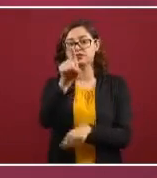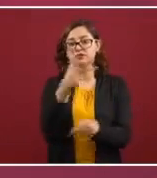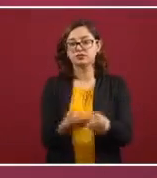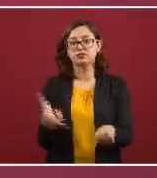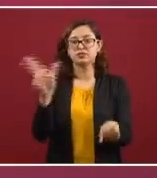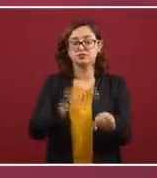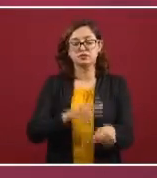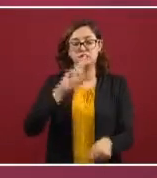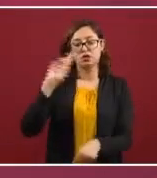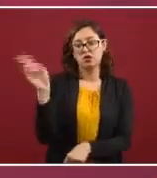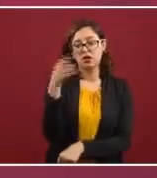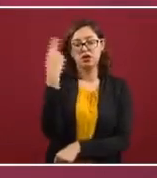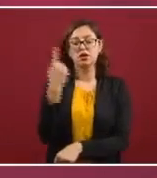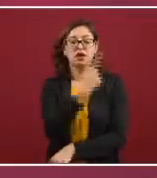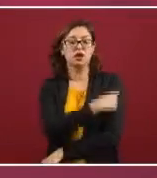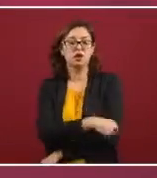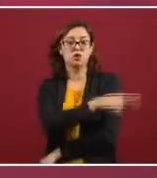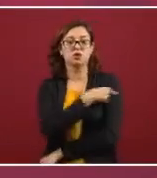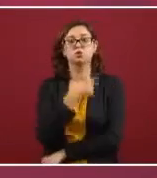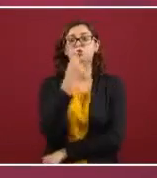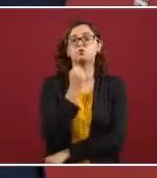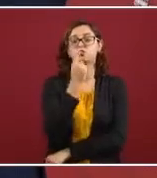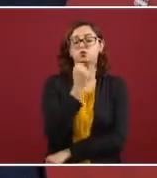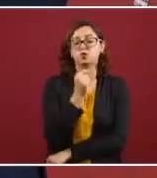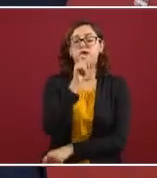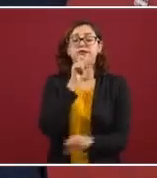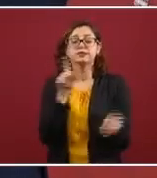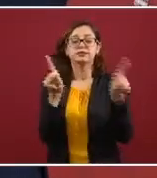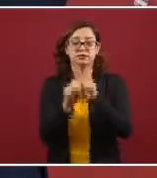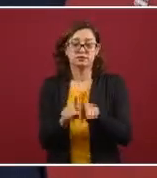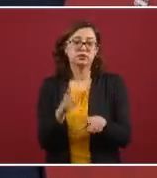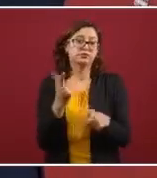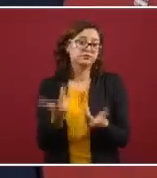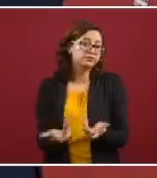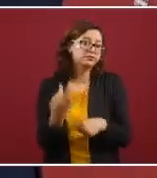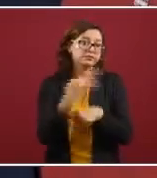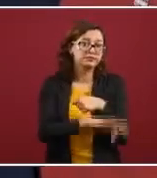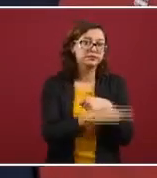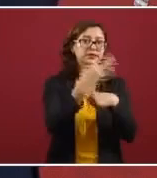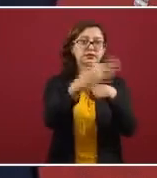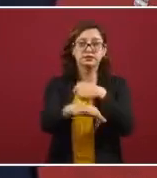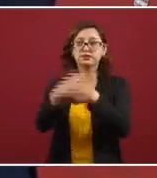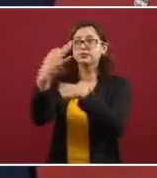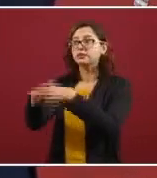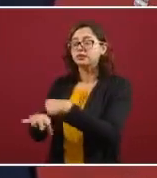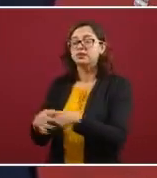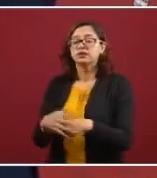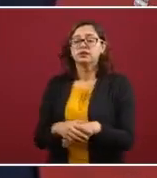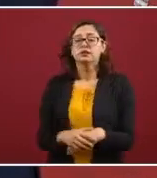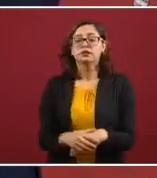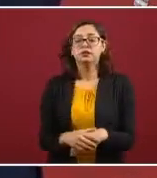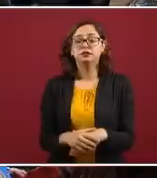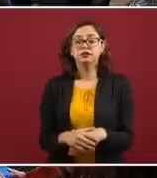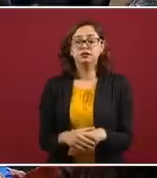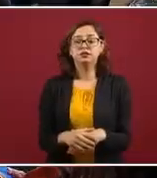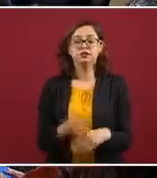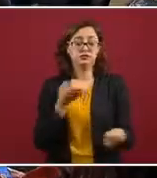la Cruz Roja, en donde estamos prestando servicios. Ahora, en el caso de